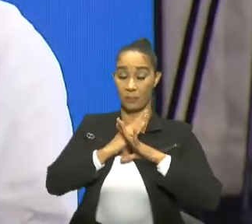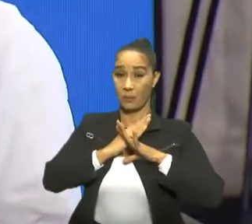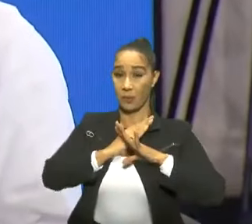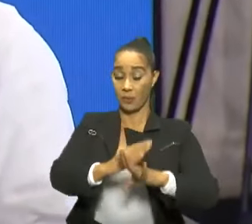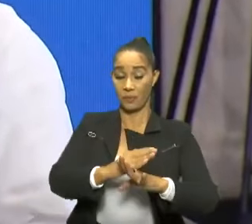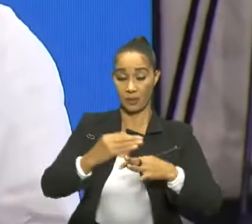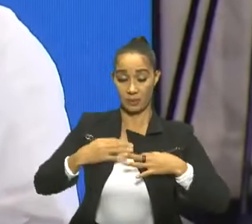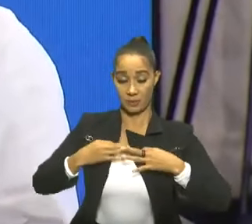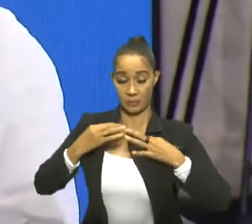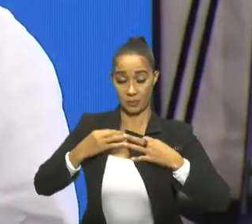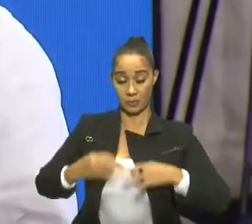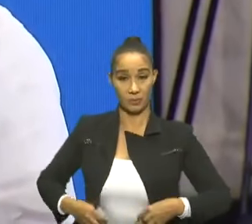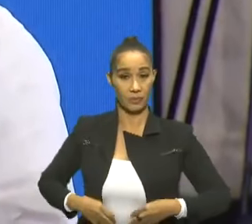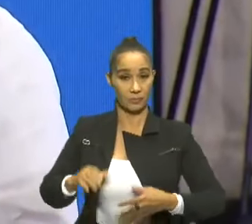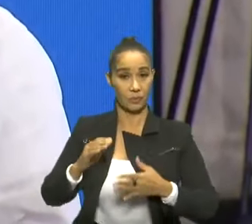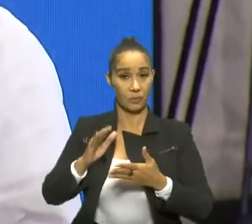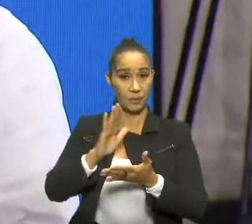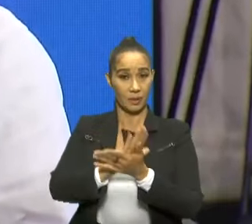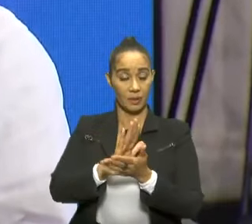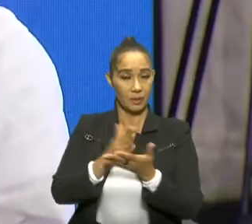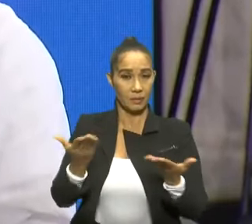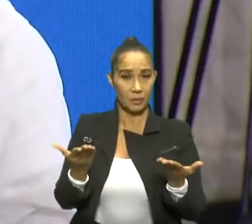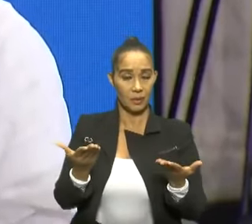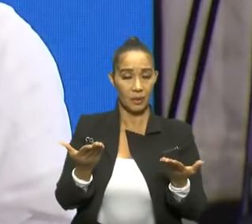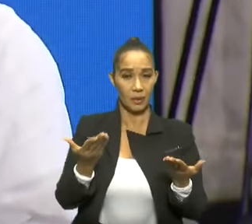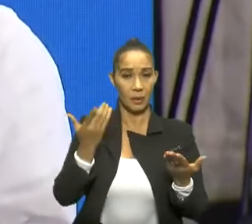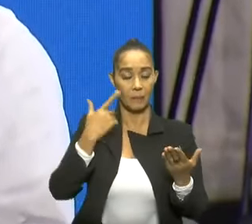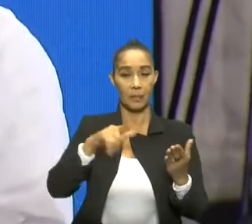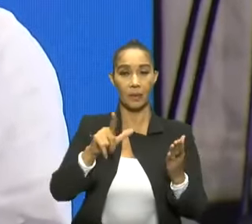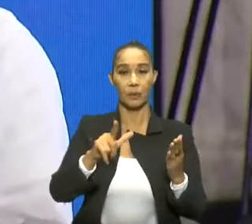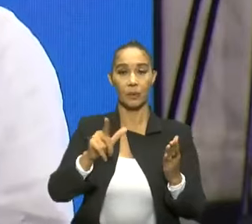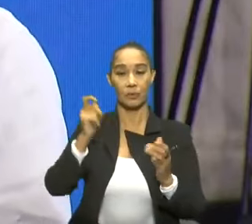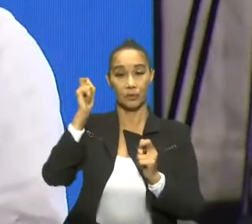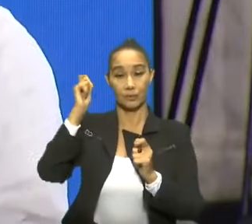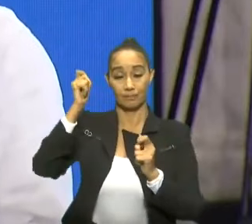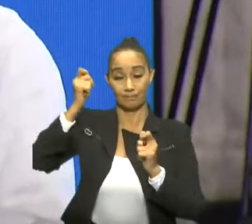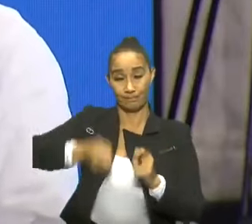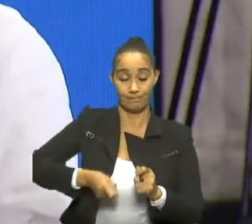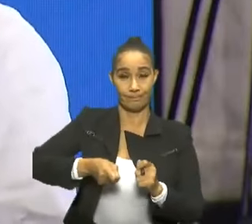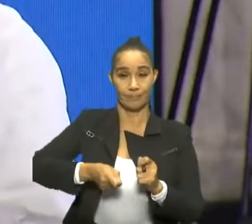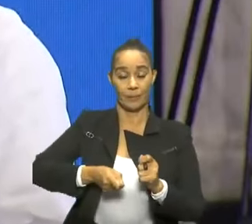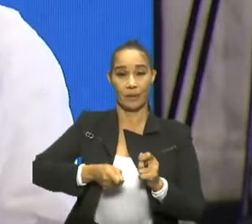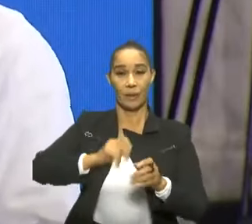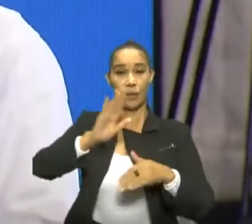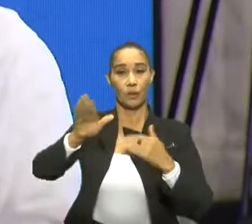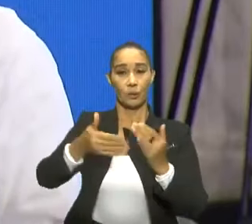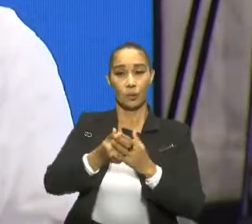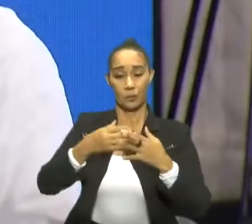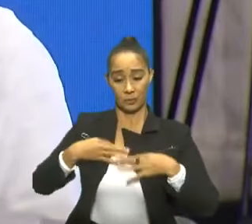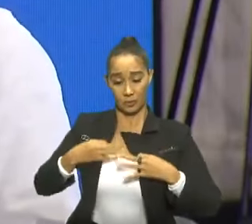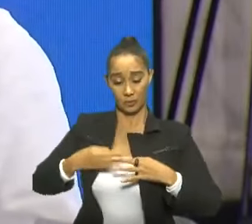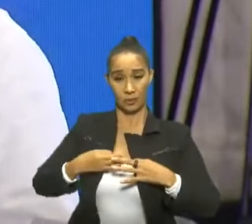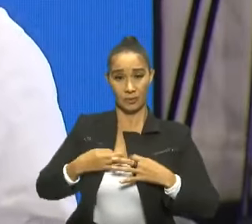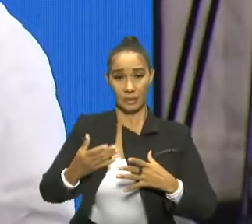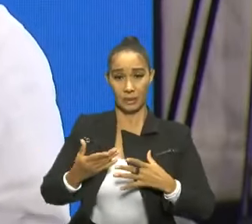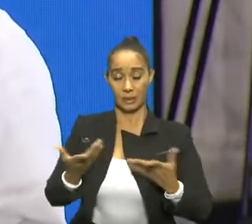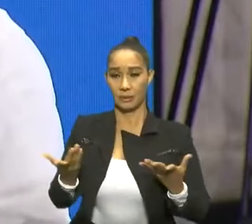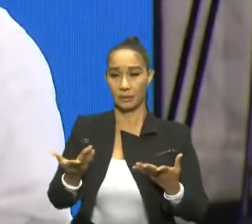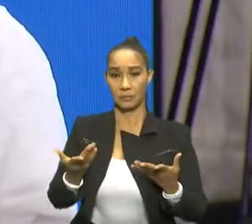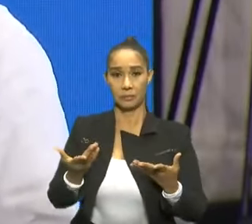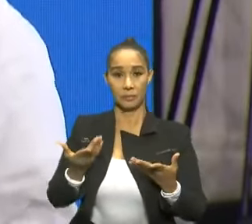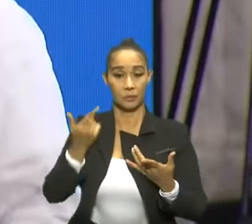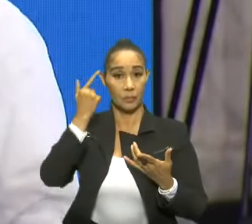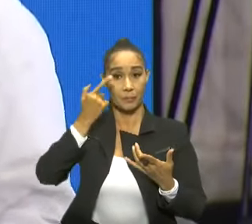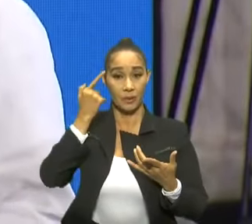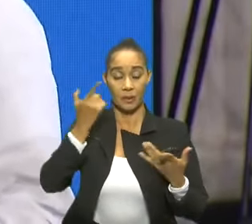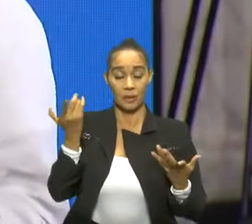ponga un uniforme escolar. Eso realmente, a menos que no sea una dictadura, que todo el mundo tenga que vestir de una manera, yo no creo